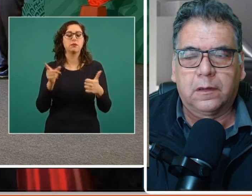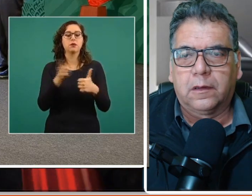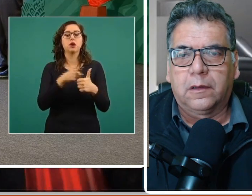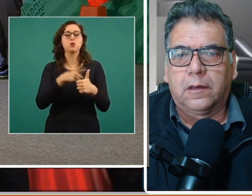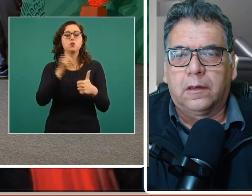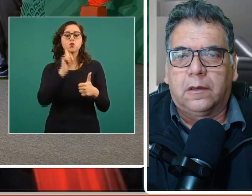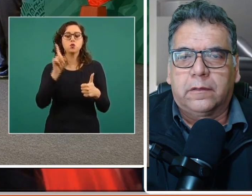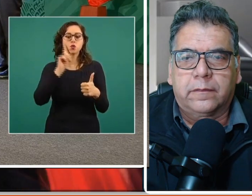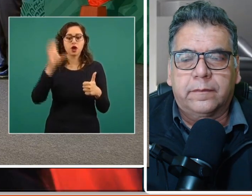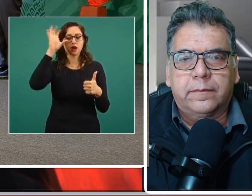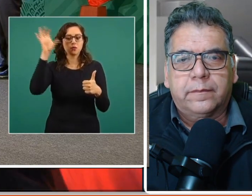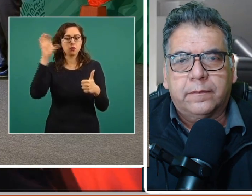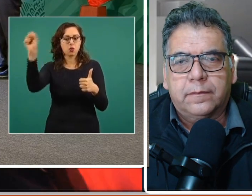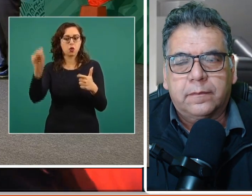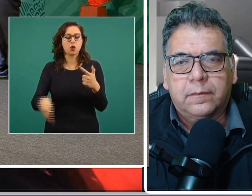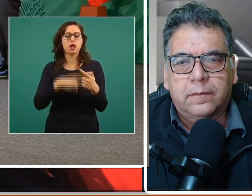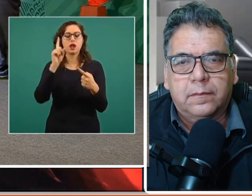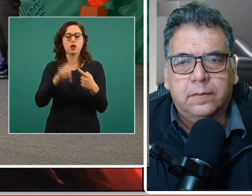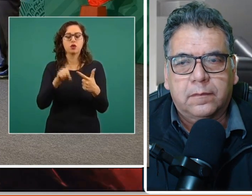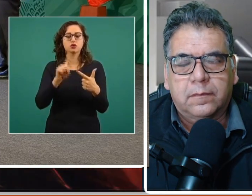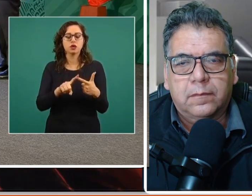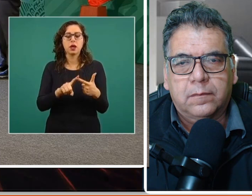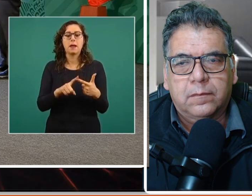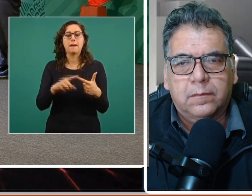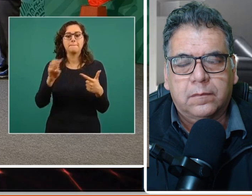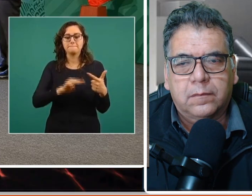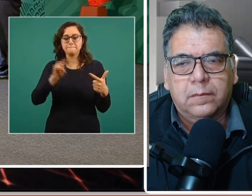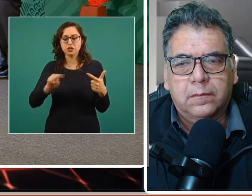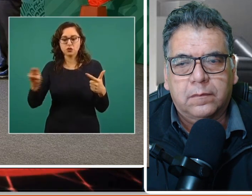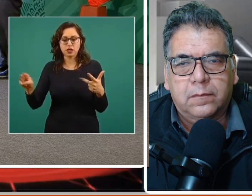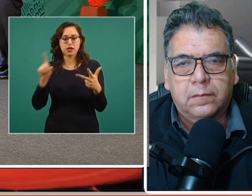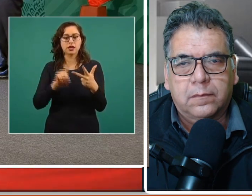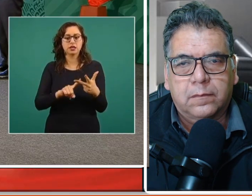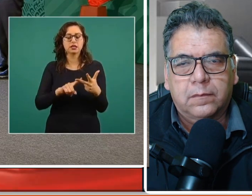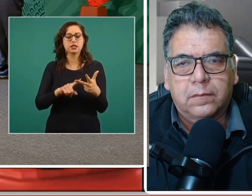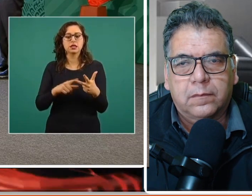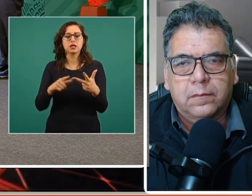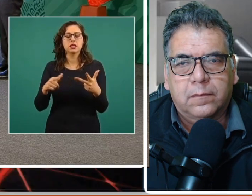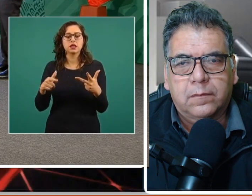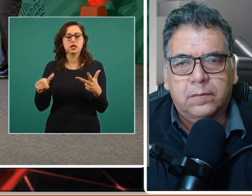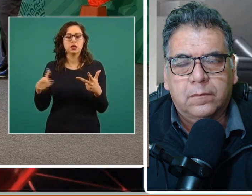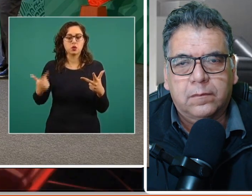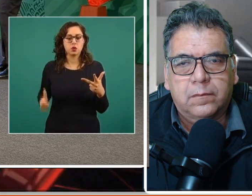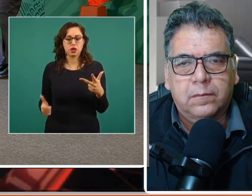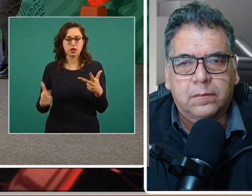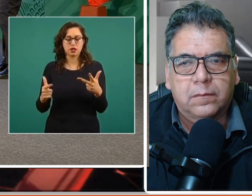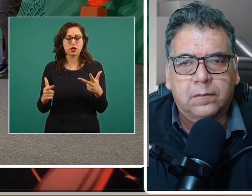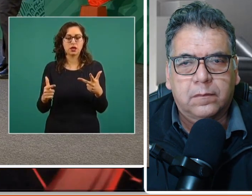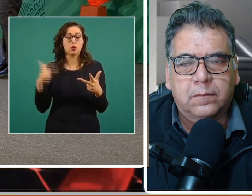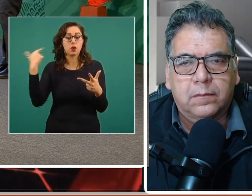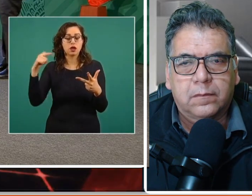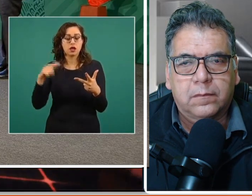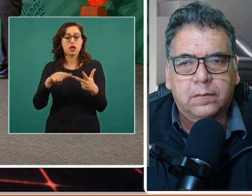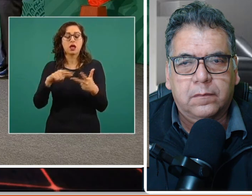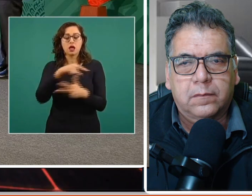Morelos, en Michoacán y en Guanajuato. Estos 8 centros tienen un convenio con